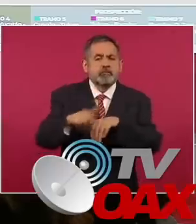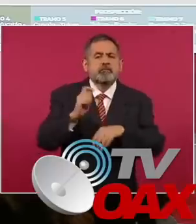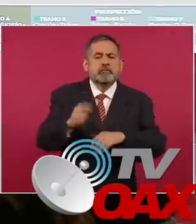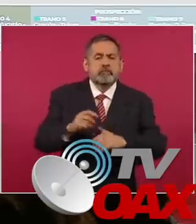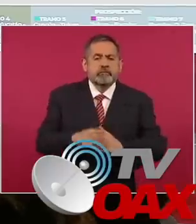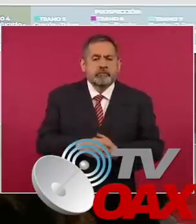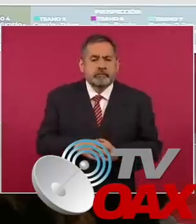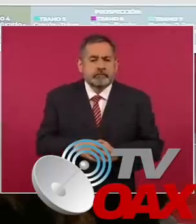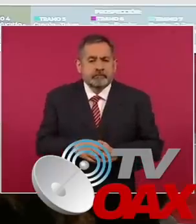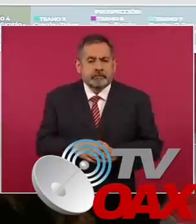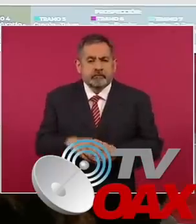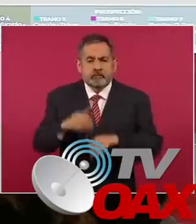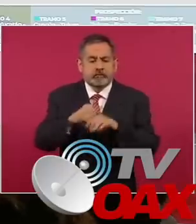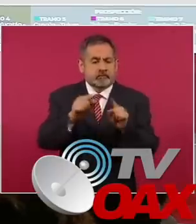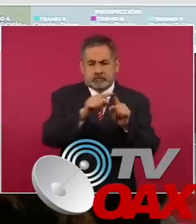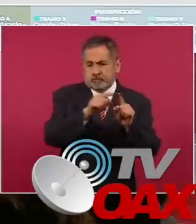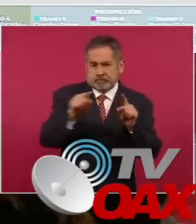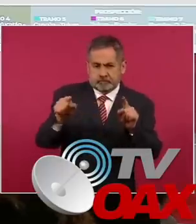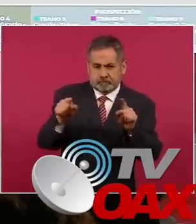Es el tramo